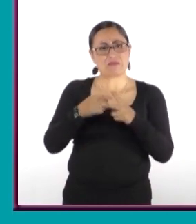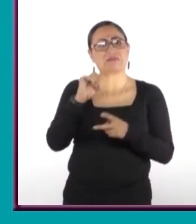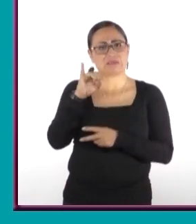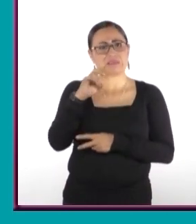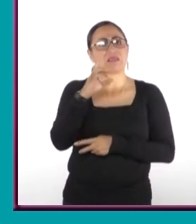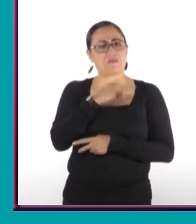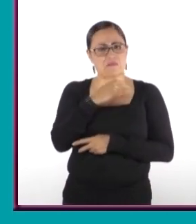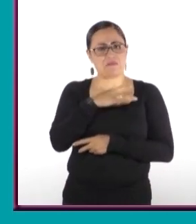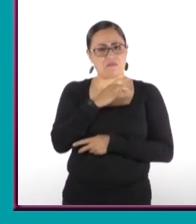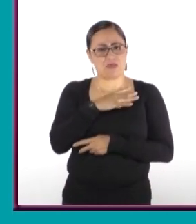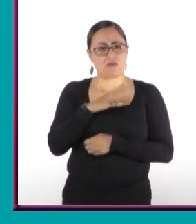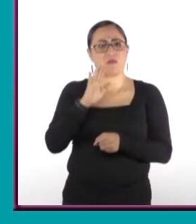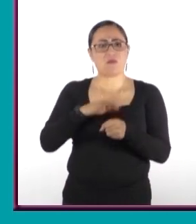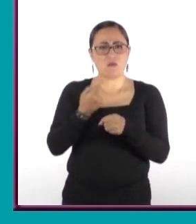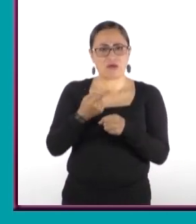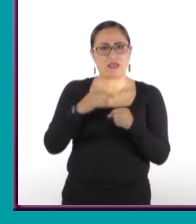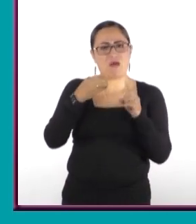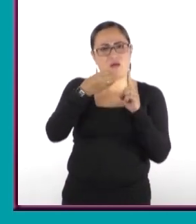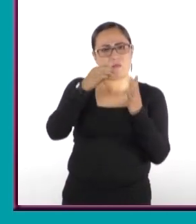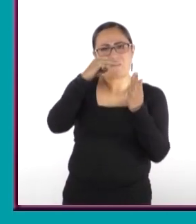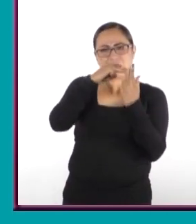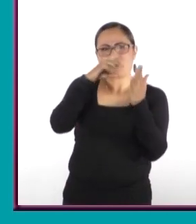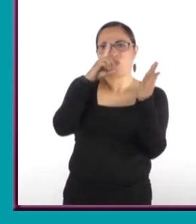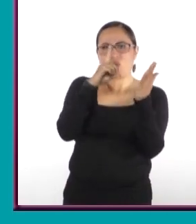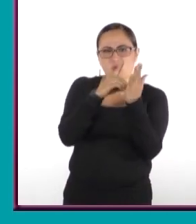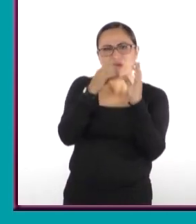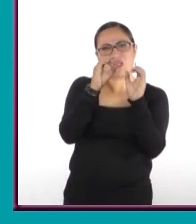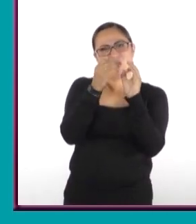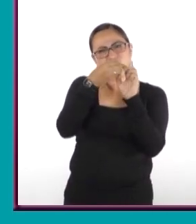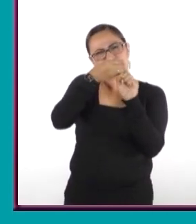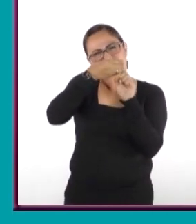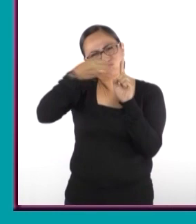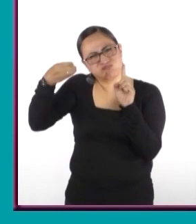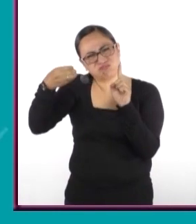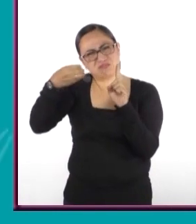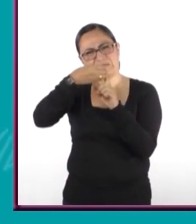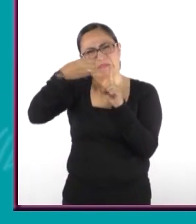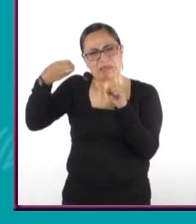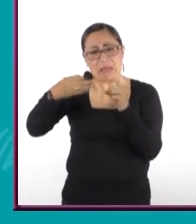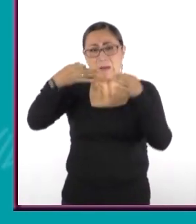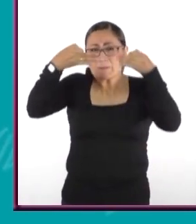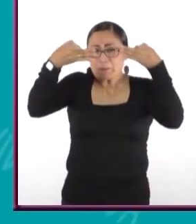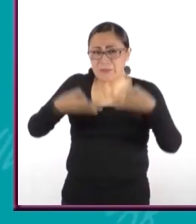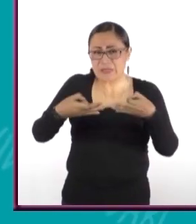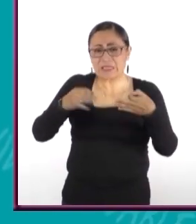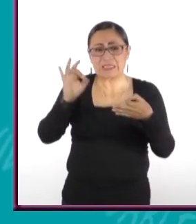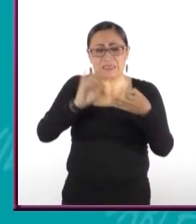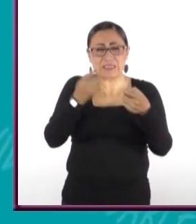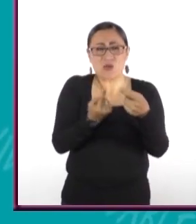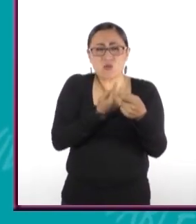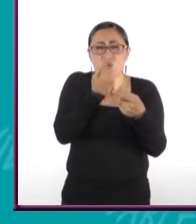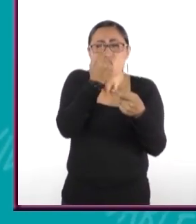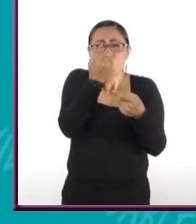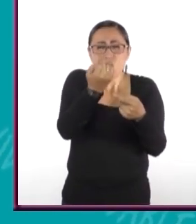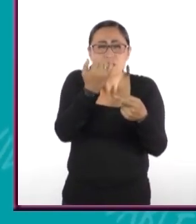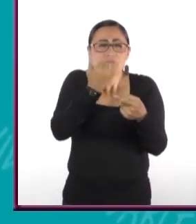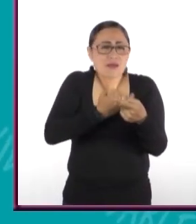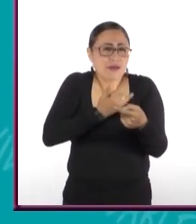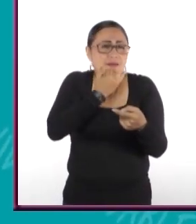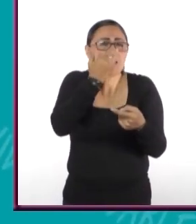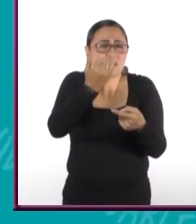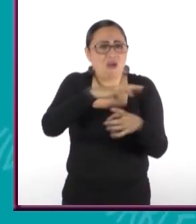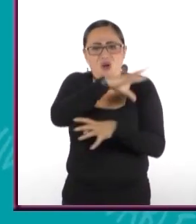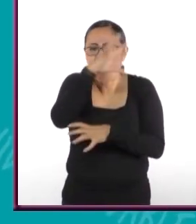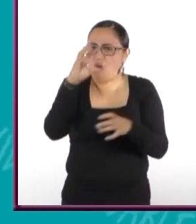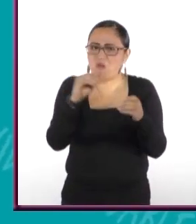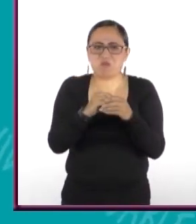matemáticas, ya que pues es muy metódico, ¿no? Tiene toda una fórmula y son tan exactas que si te llegas a equivocar en una milésima